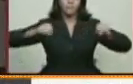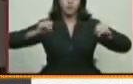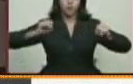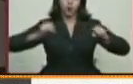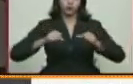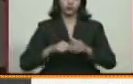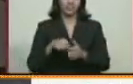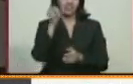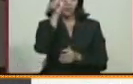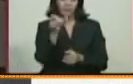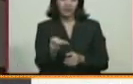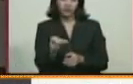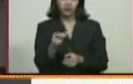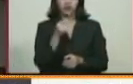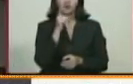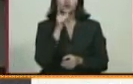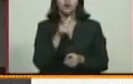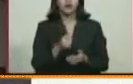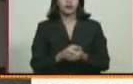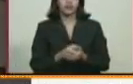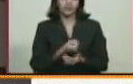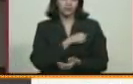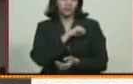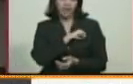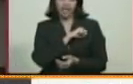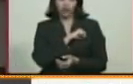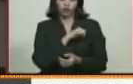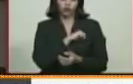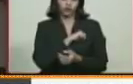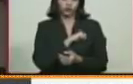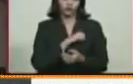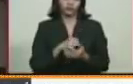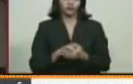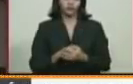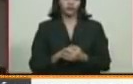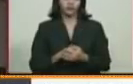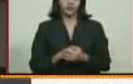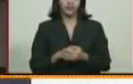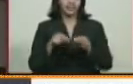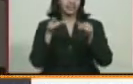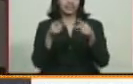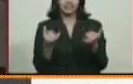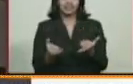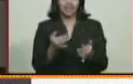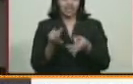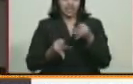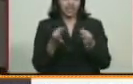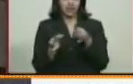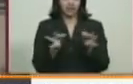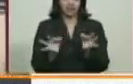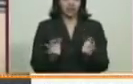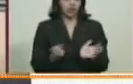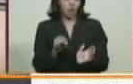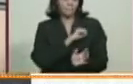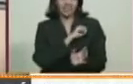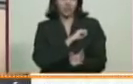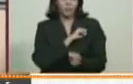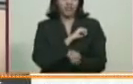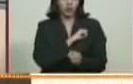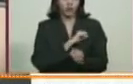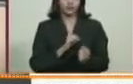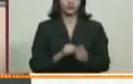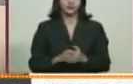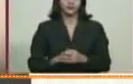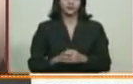un cobarde. Ya se ha sido denunciado. Ya él rápidamente le replicaron en las redes. Un cobarde,